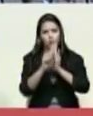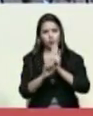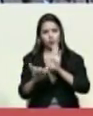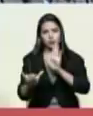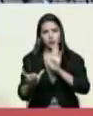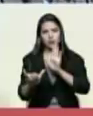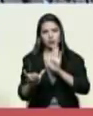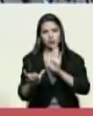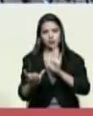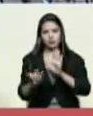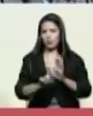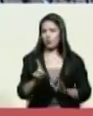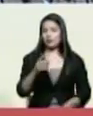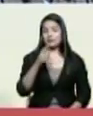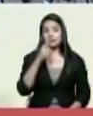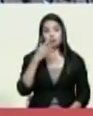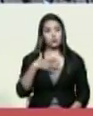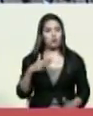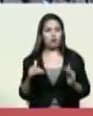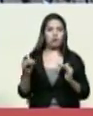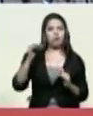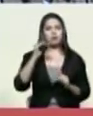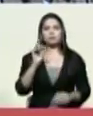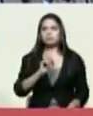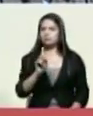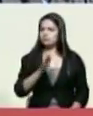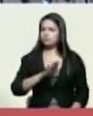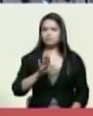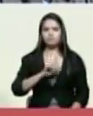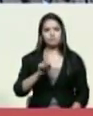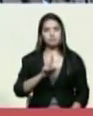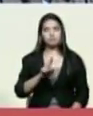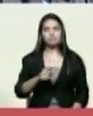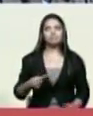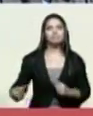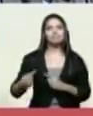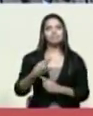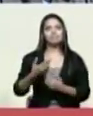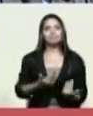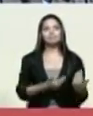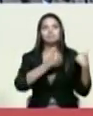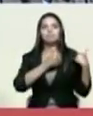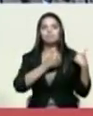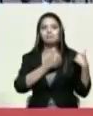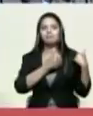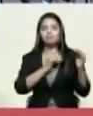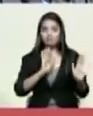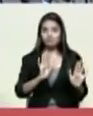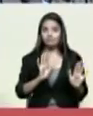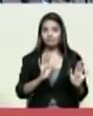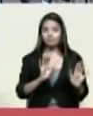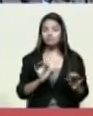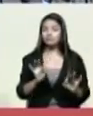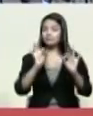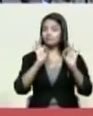no nos da ningún privilegio. Nos impone obligaciones, sobre todo